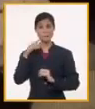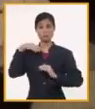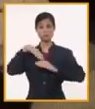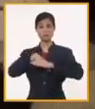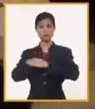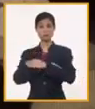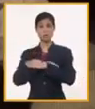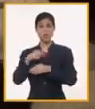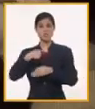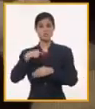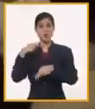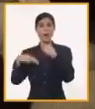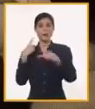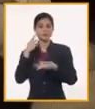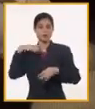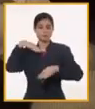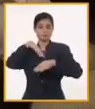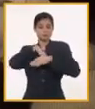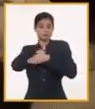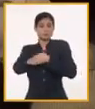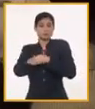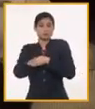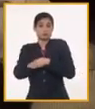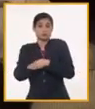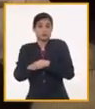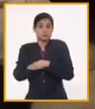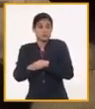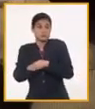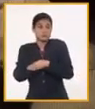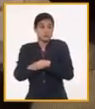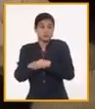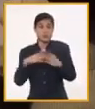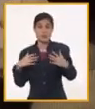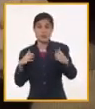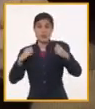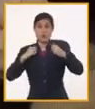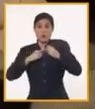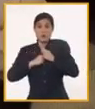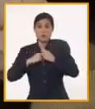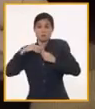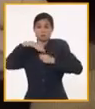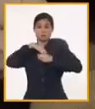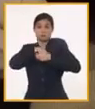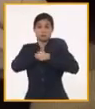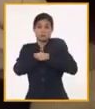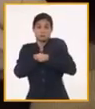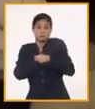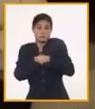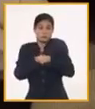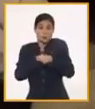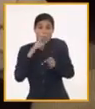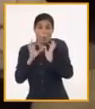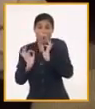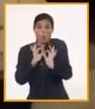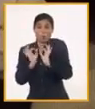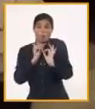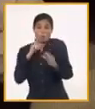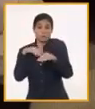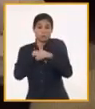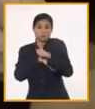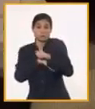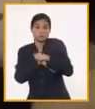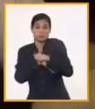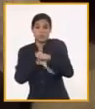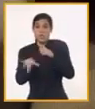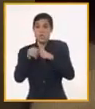cuando me monté en el avión, me lo metí aquí abajo, una camisa enguatada esa de frío eso, y me lo pegué también con